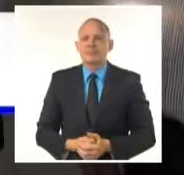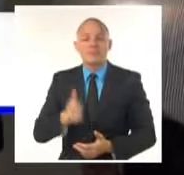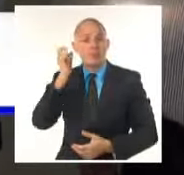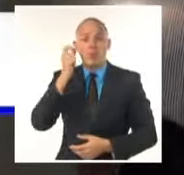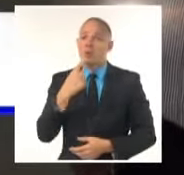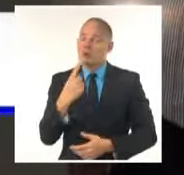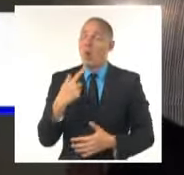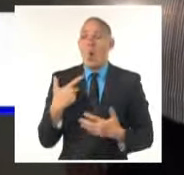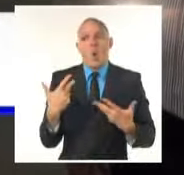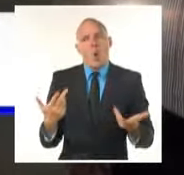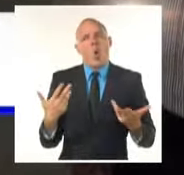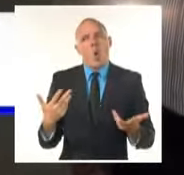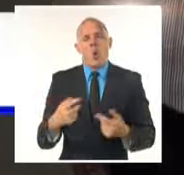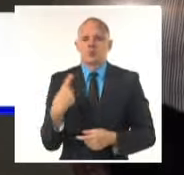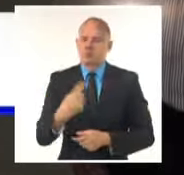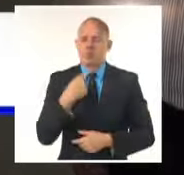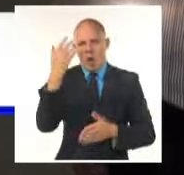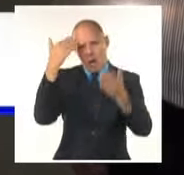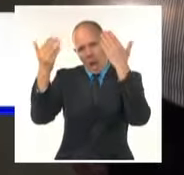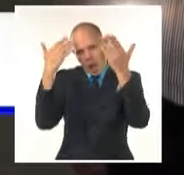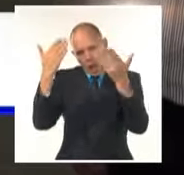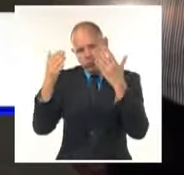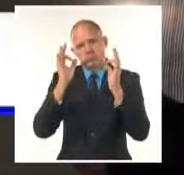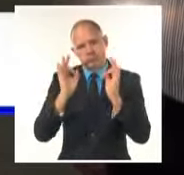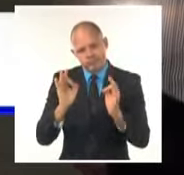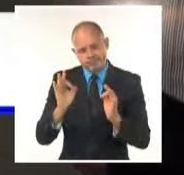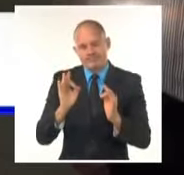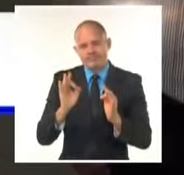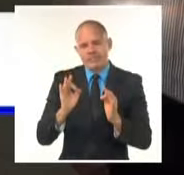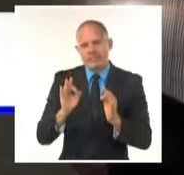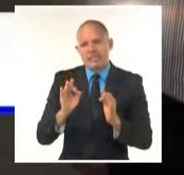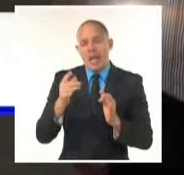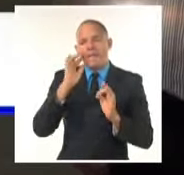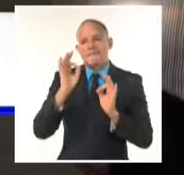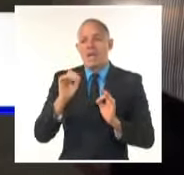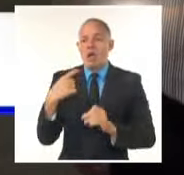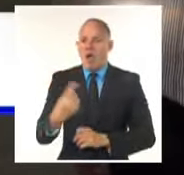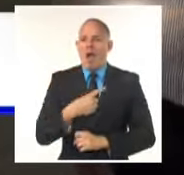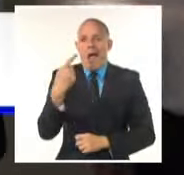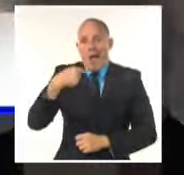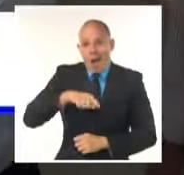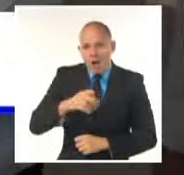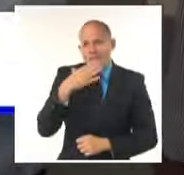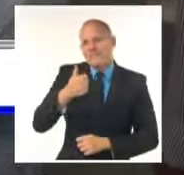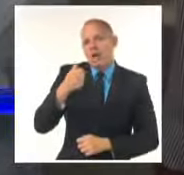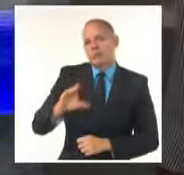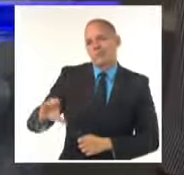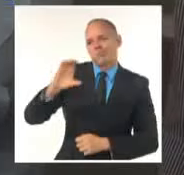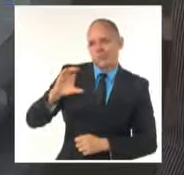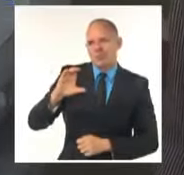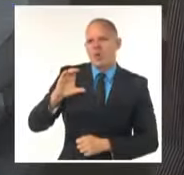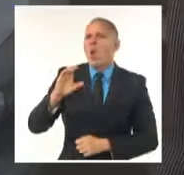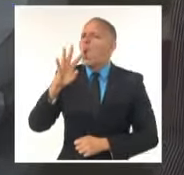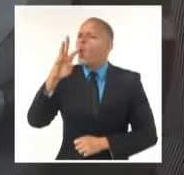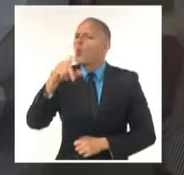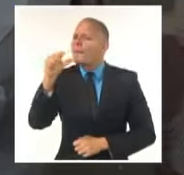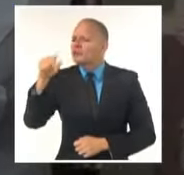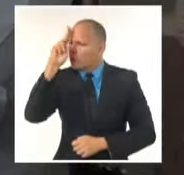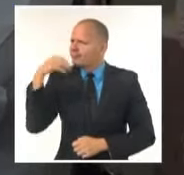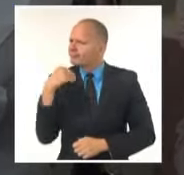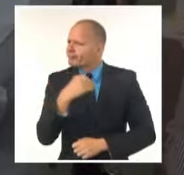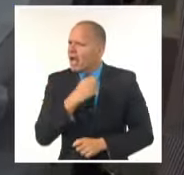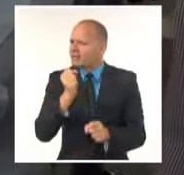muy agradecidos al Sistema Nacional, a nuestra revolución, porque se benefician en este hospital un total de 441